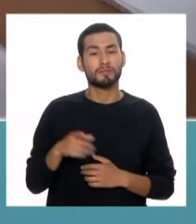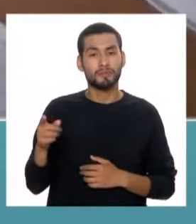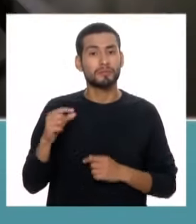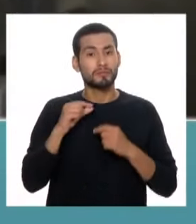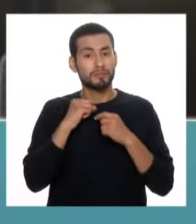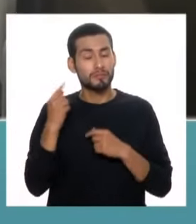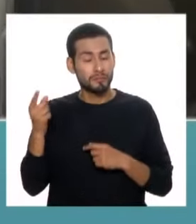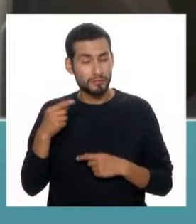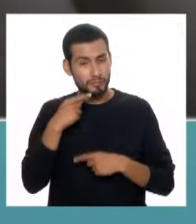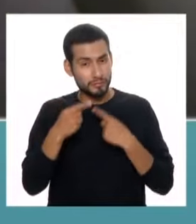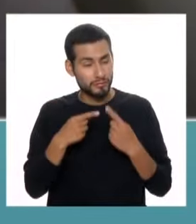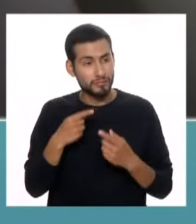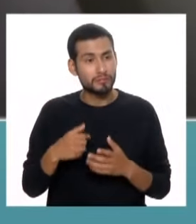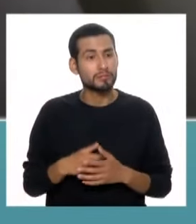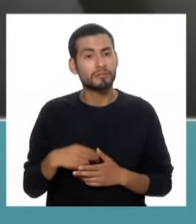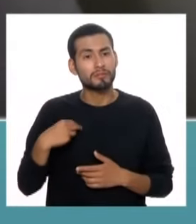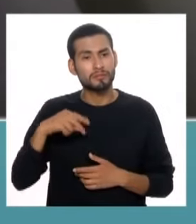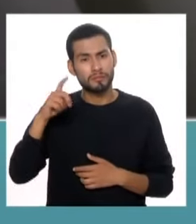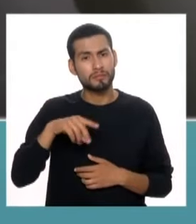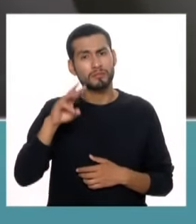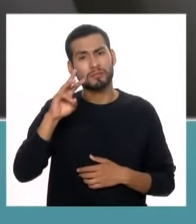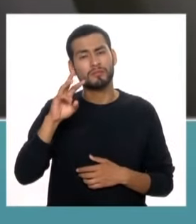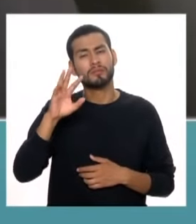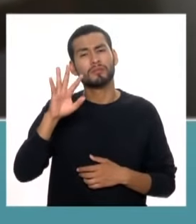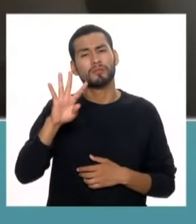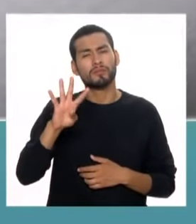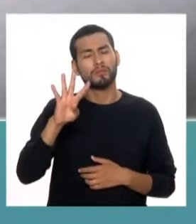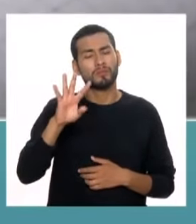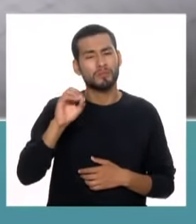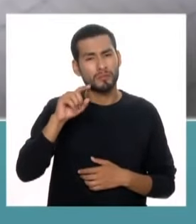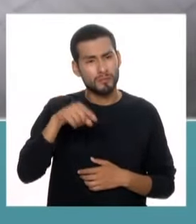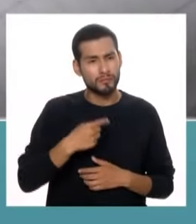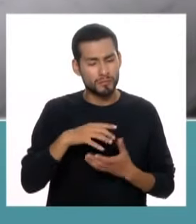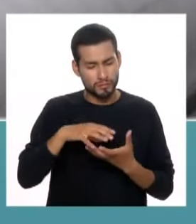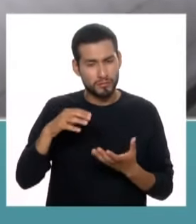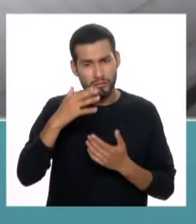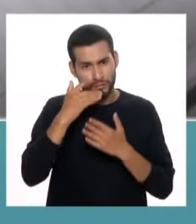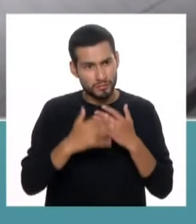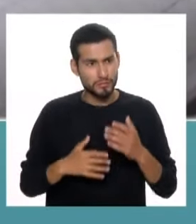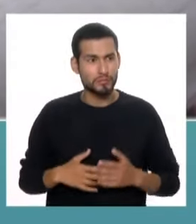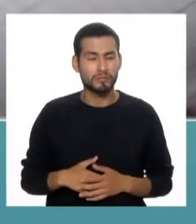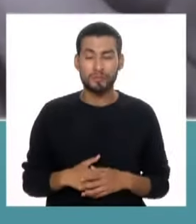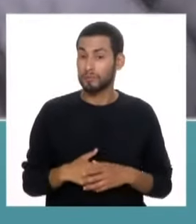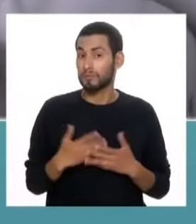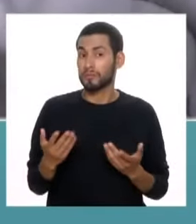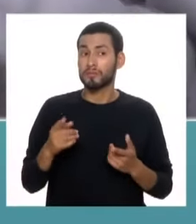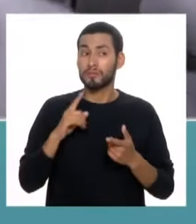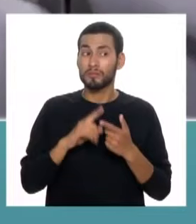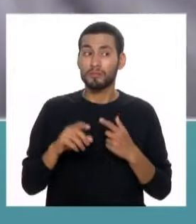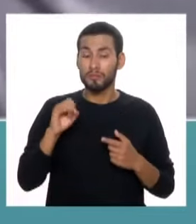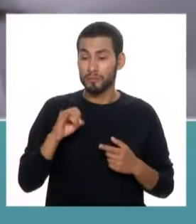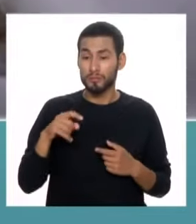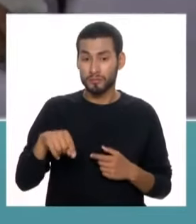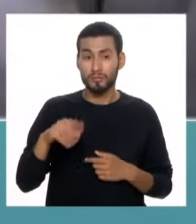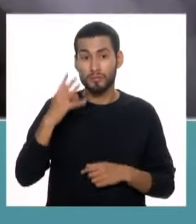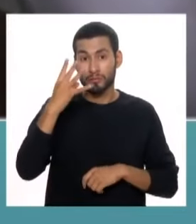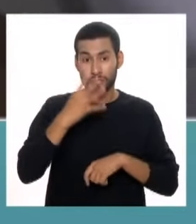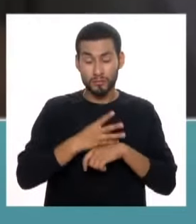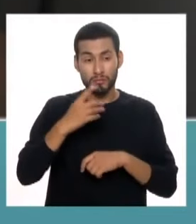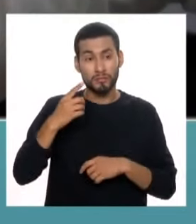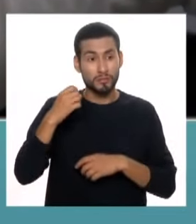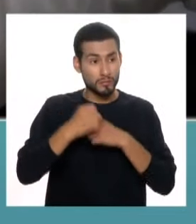padre nos decía, necesitamos 640.000 bolsas de sangre, ¿ya? Perfecto. Pero si donásemos 4 veces al